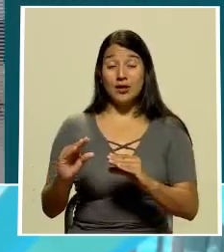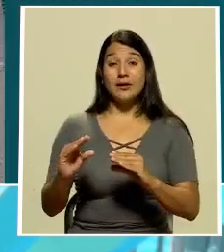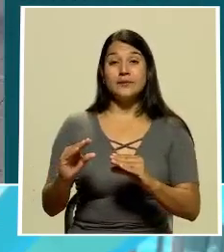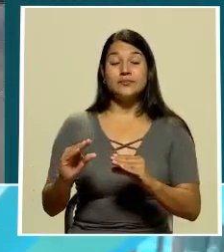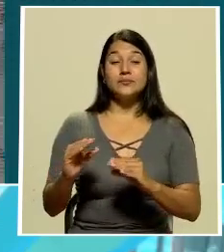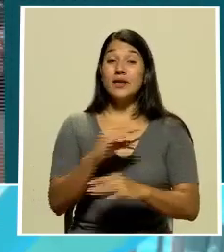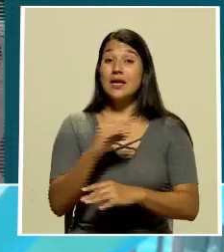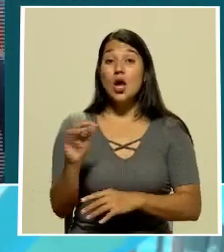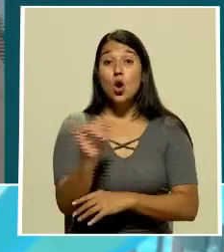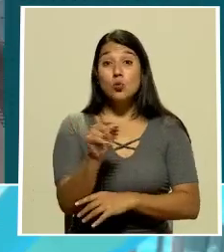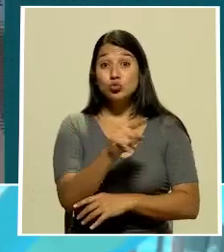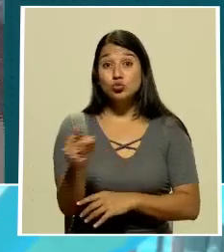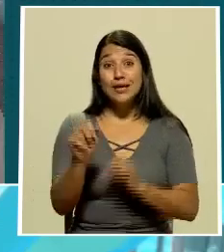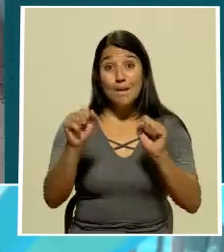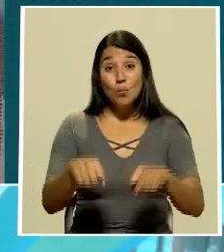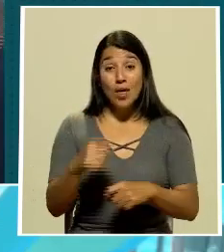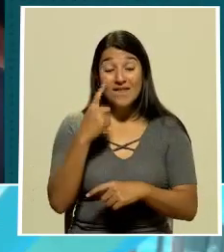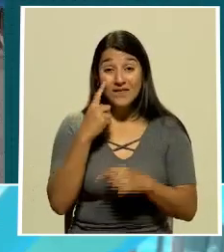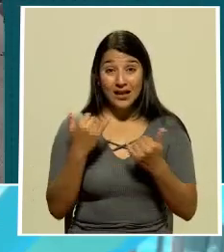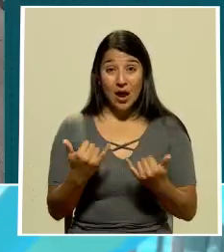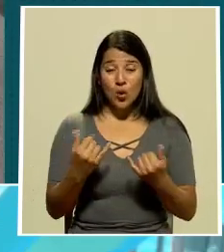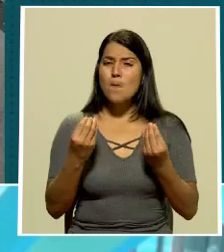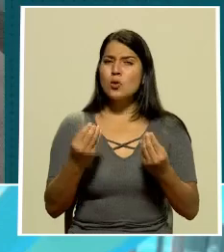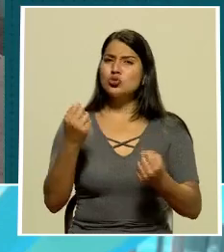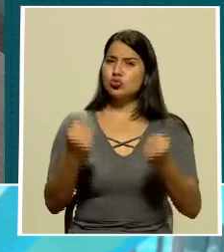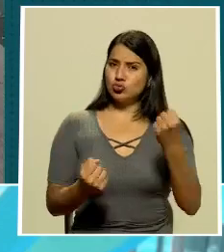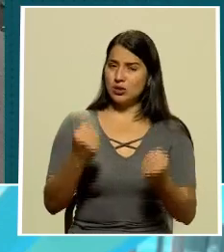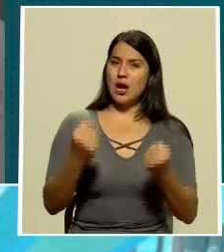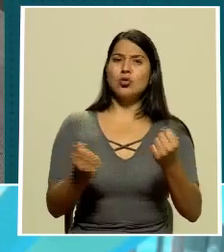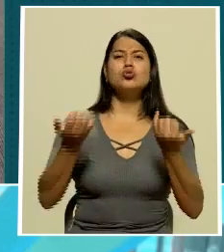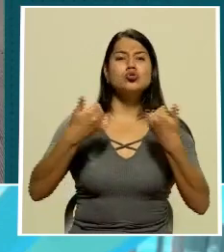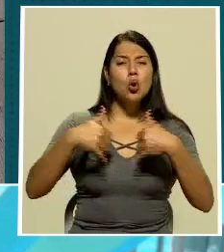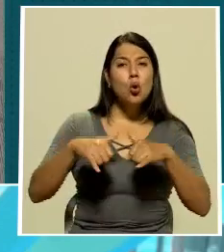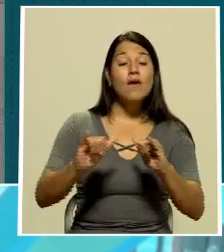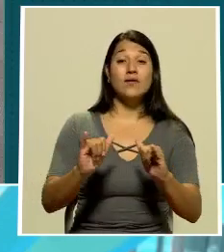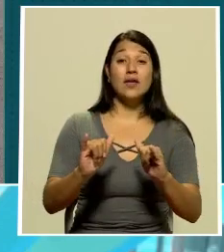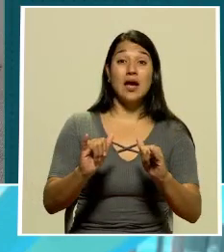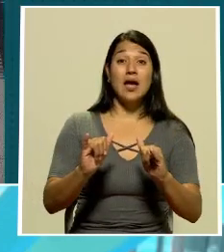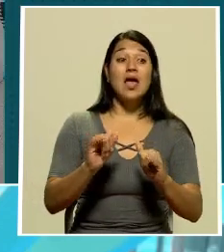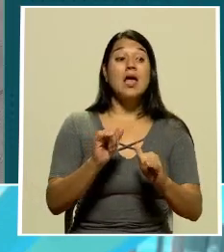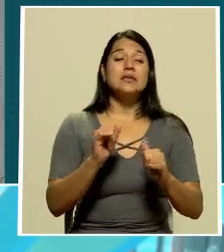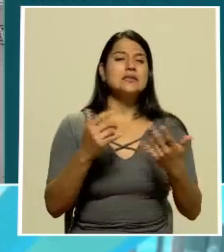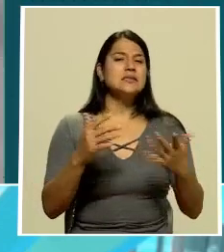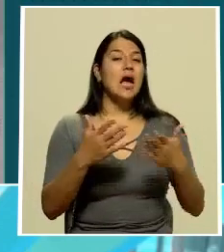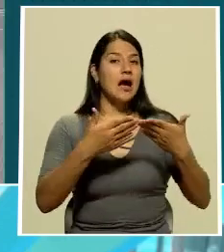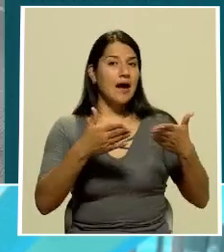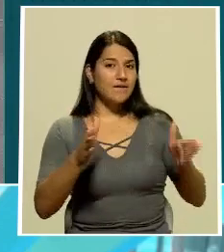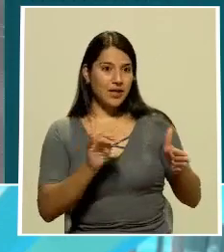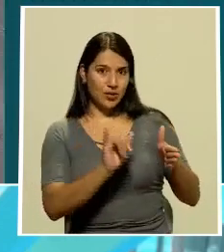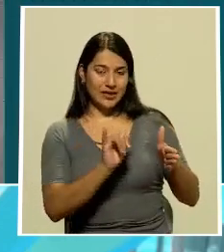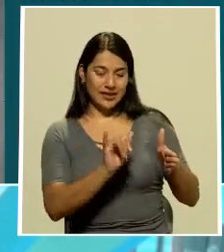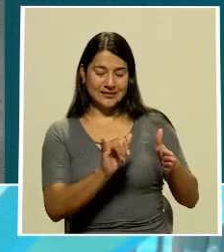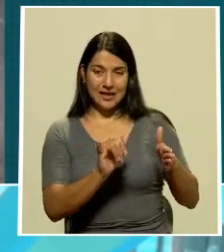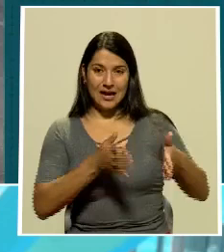Norte, y como ustedes pueden ver en este momento hay muchos vehículos todavía. En algún momento esta vía fue habilitada aquí en este punto donde nos